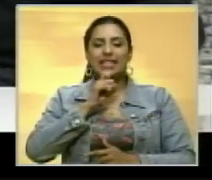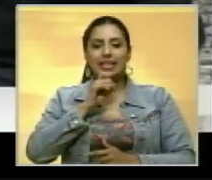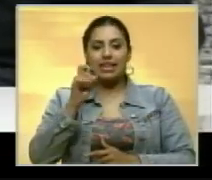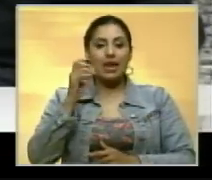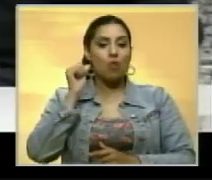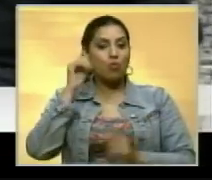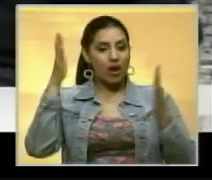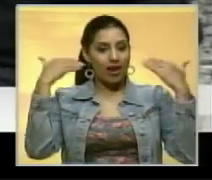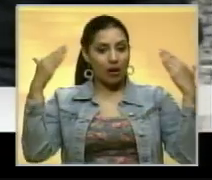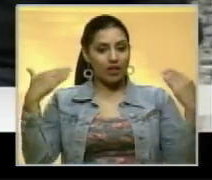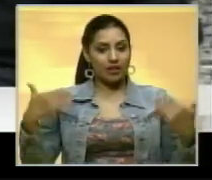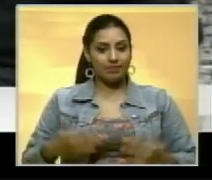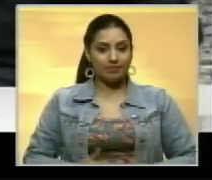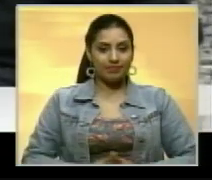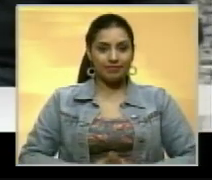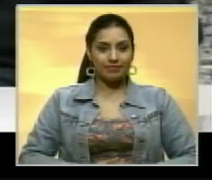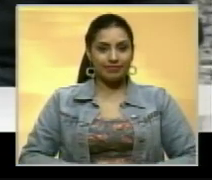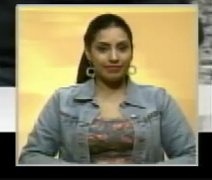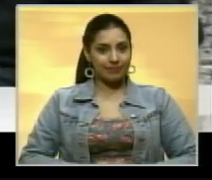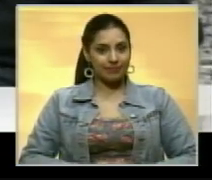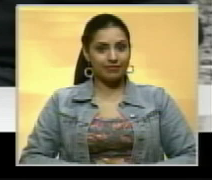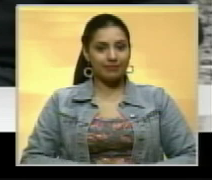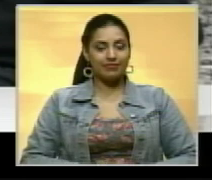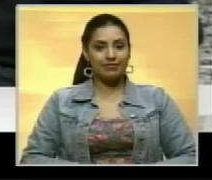con Carolina Zulbarán.